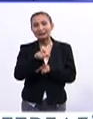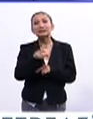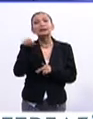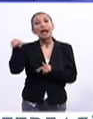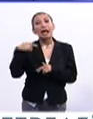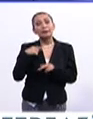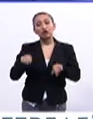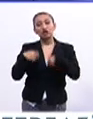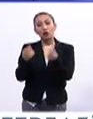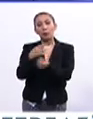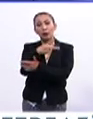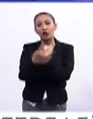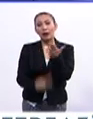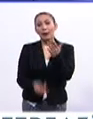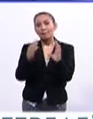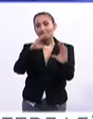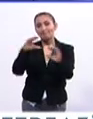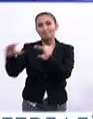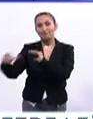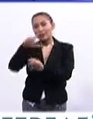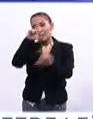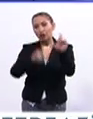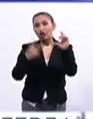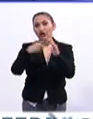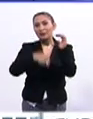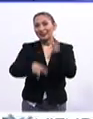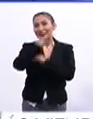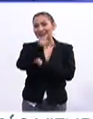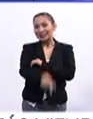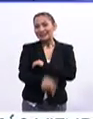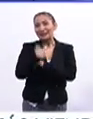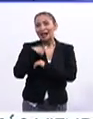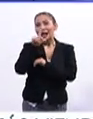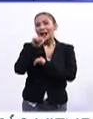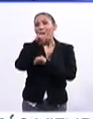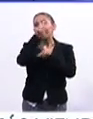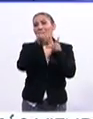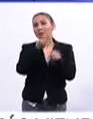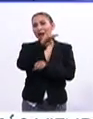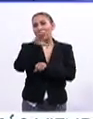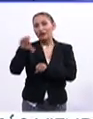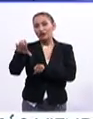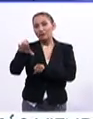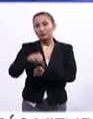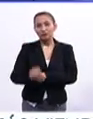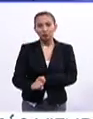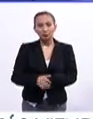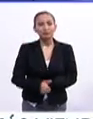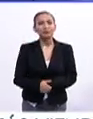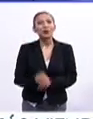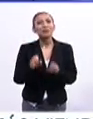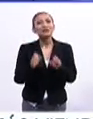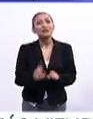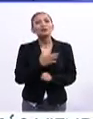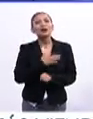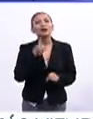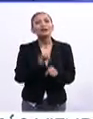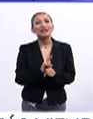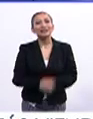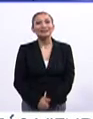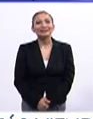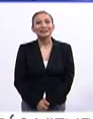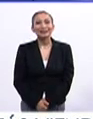y es beneficiaria del Programa de Capacitación Nacional 2017 en La Paz, Baja California Sur. ¿Cómo estás? Muy buenos